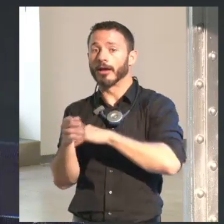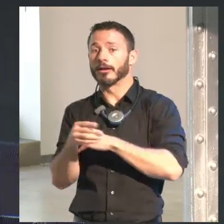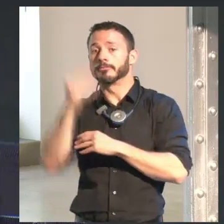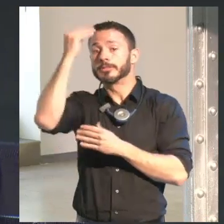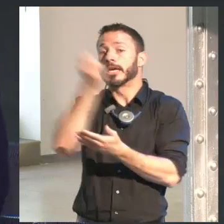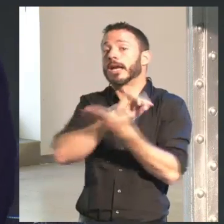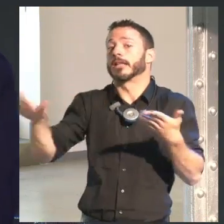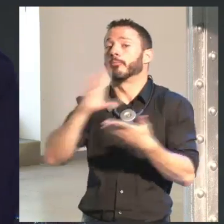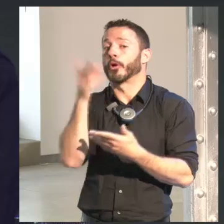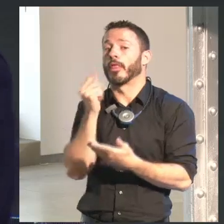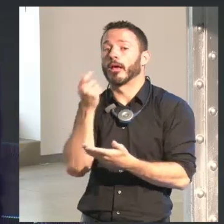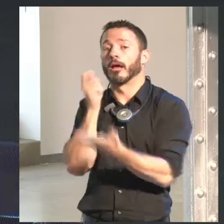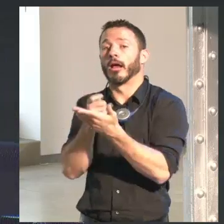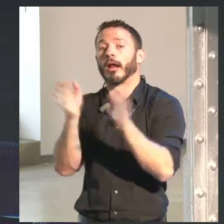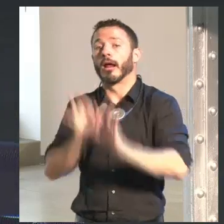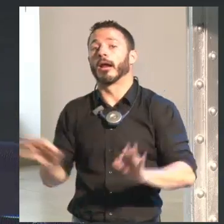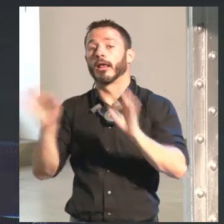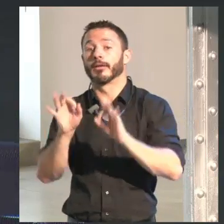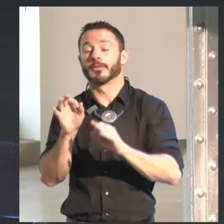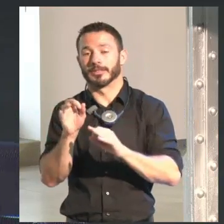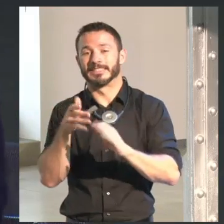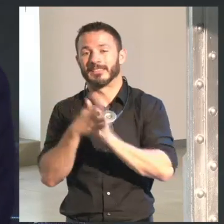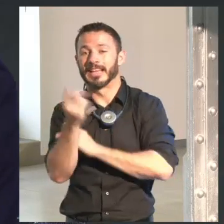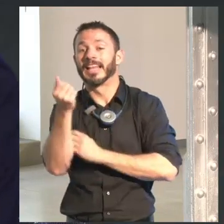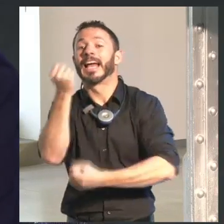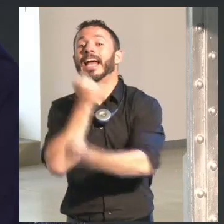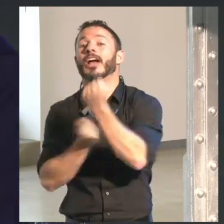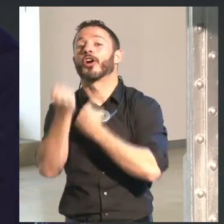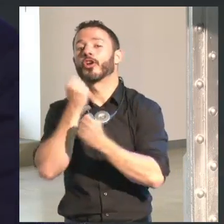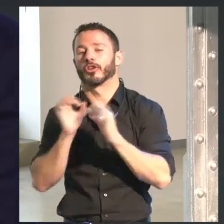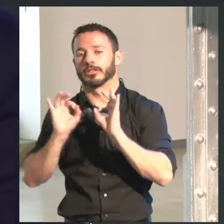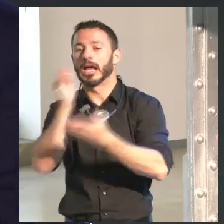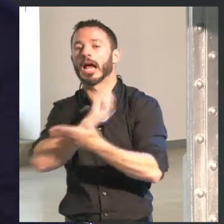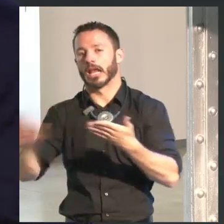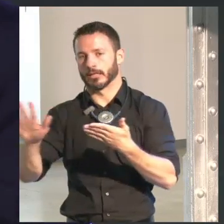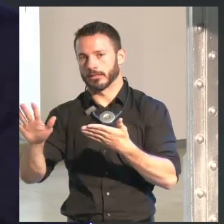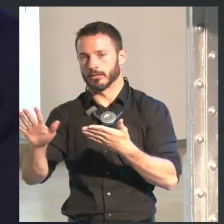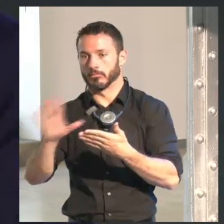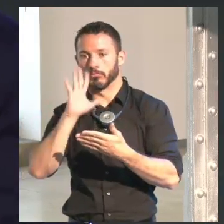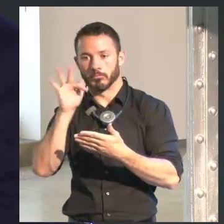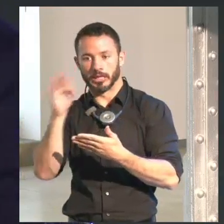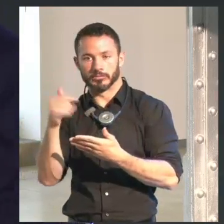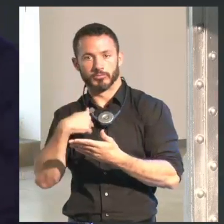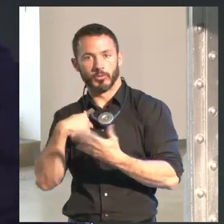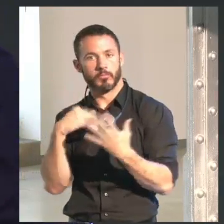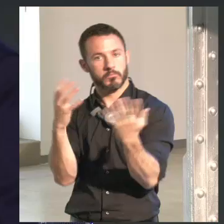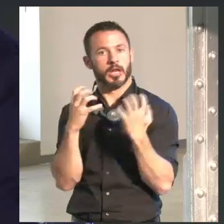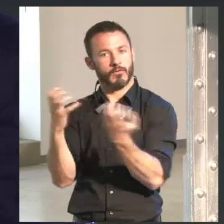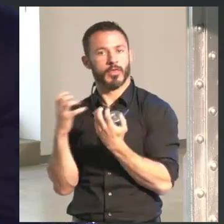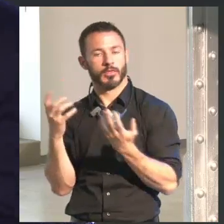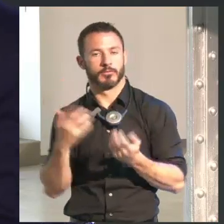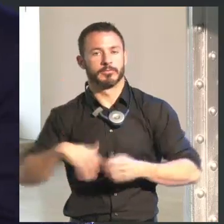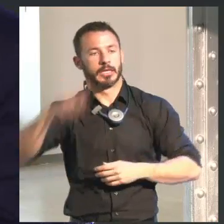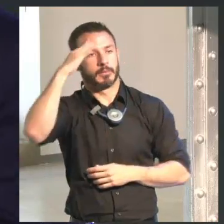gratuitos, porque no me cuestan. Gratuitos económicamente desde mi punto de vista, por lo tanto me dan un beneficio. Pues, es como si imaginaos